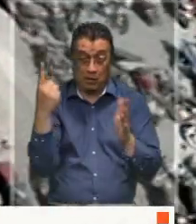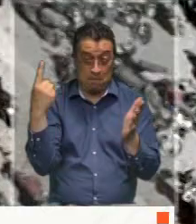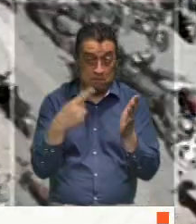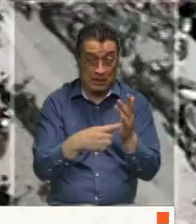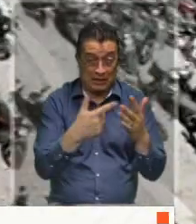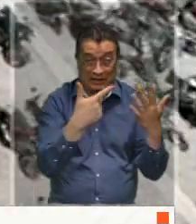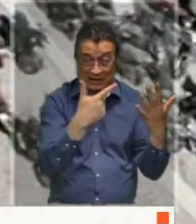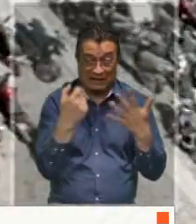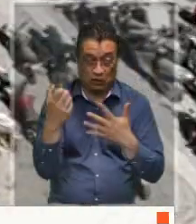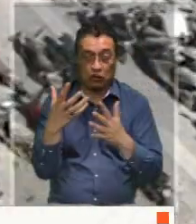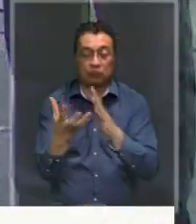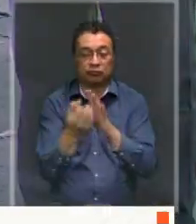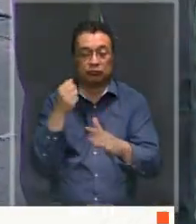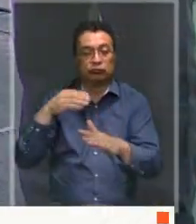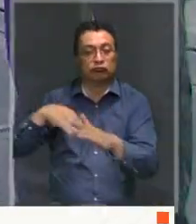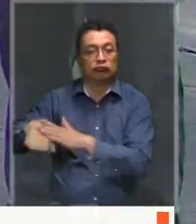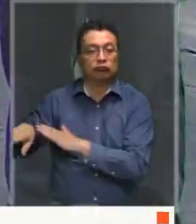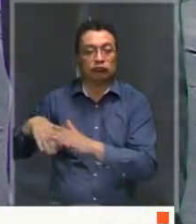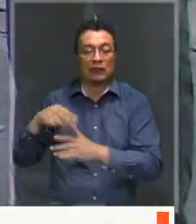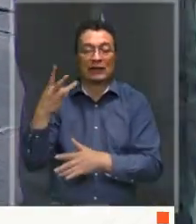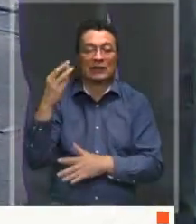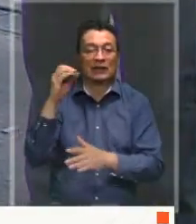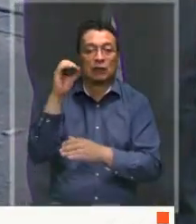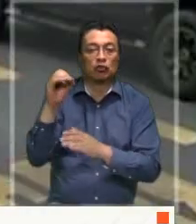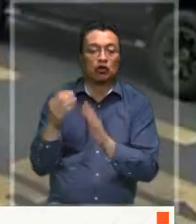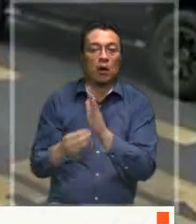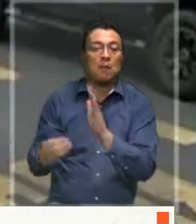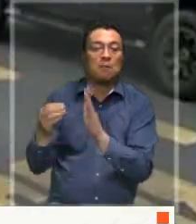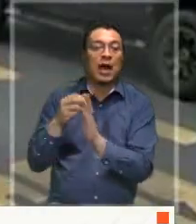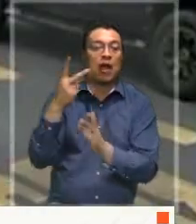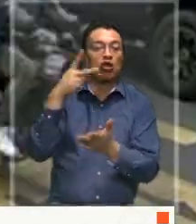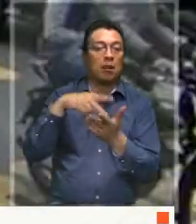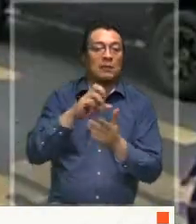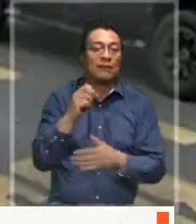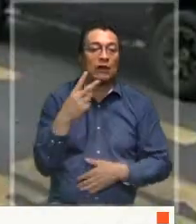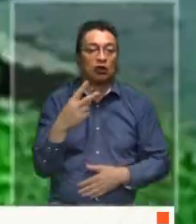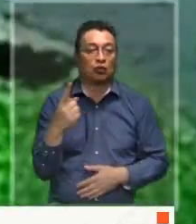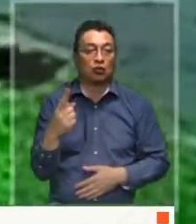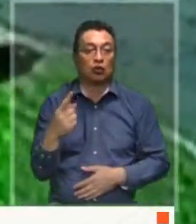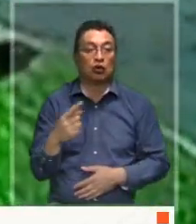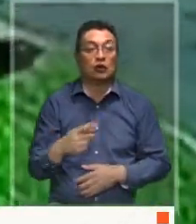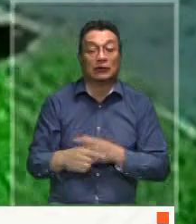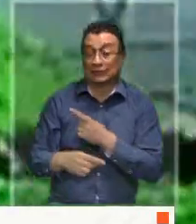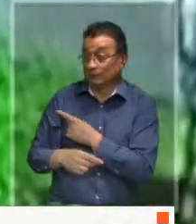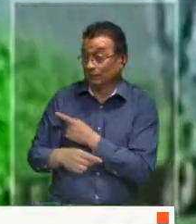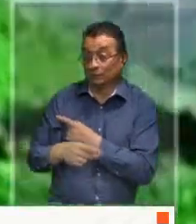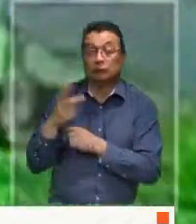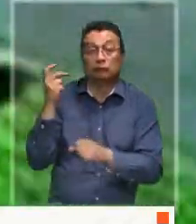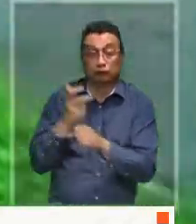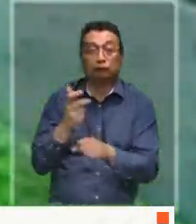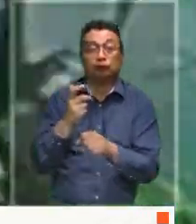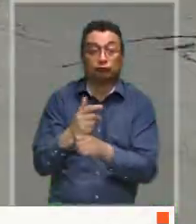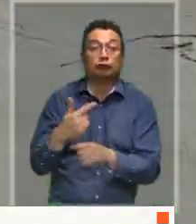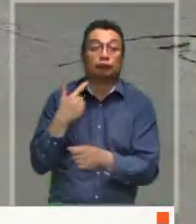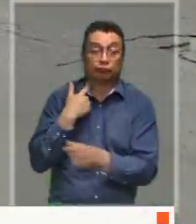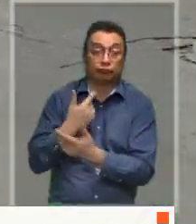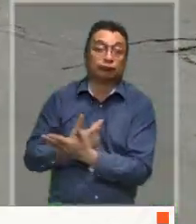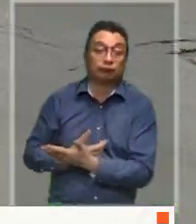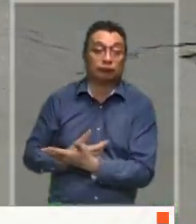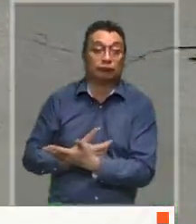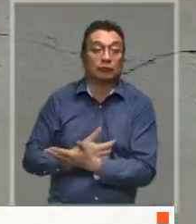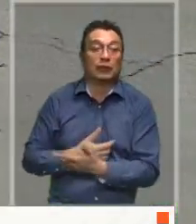1.700 vehículos, un 30% más que en 2021. Daniela ya ha sido víctima de estos motochorros.